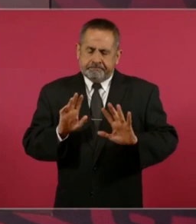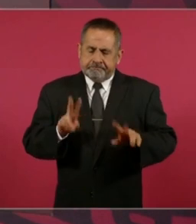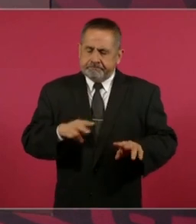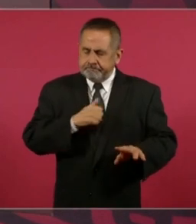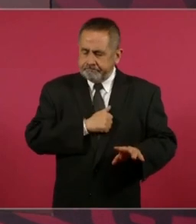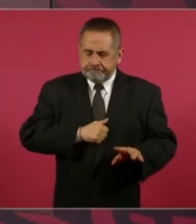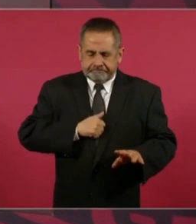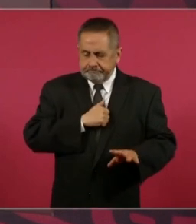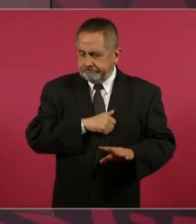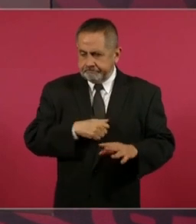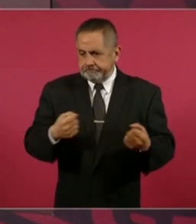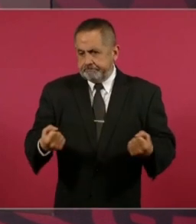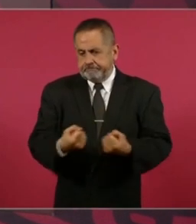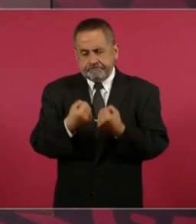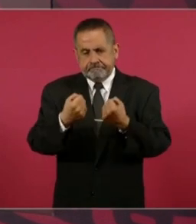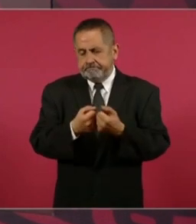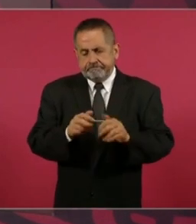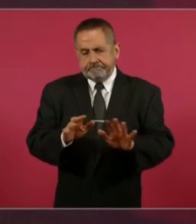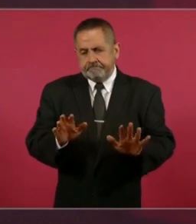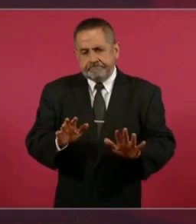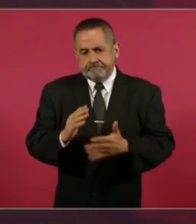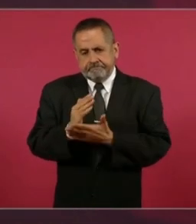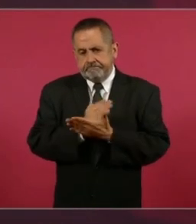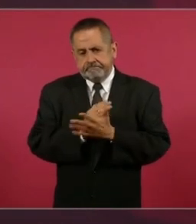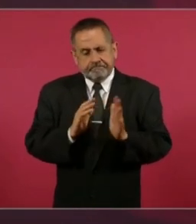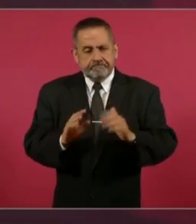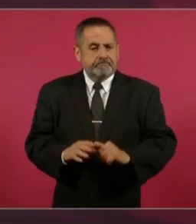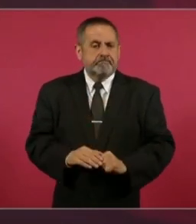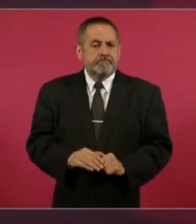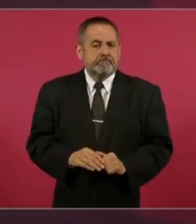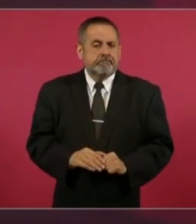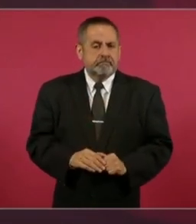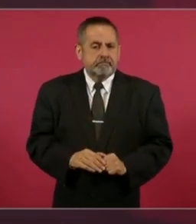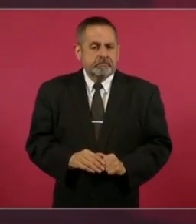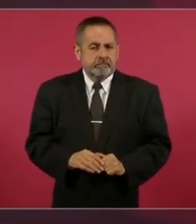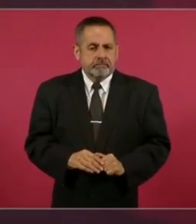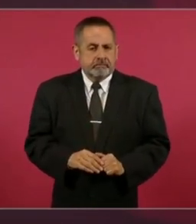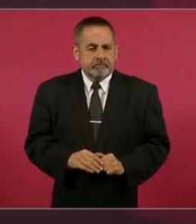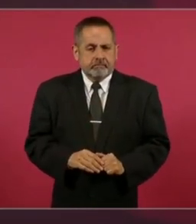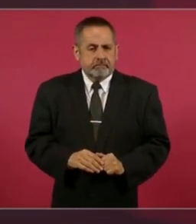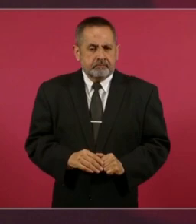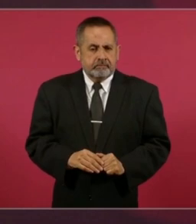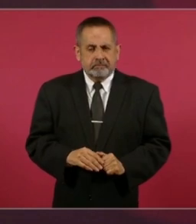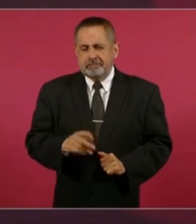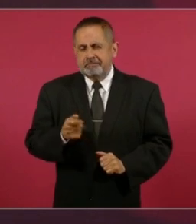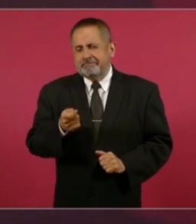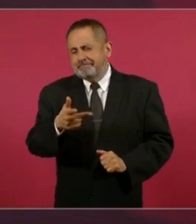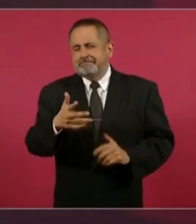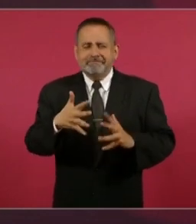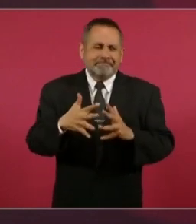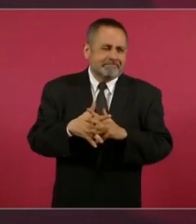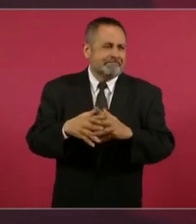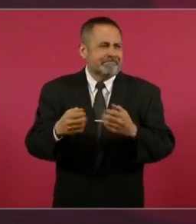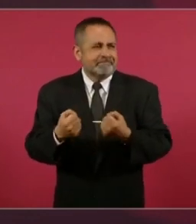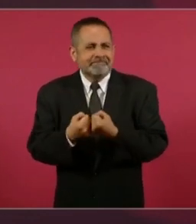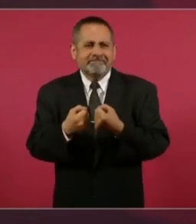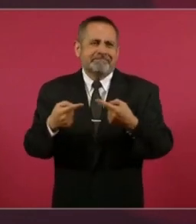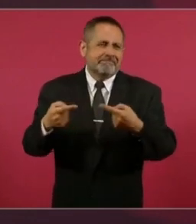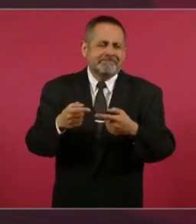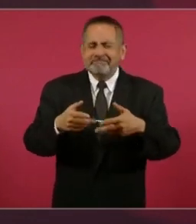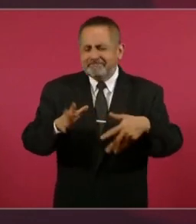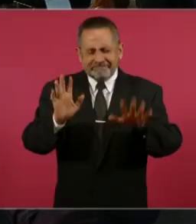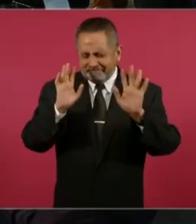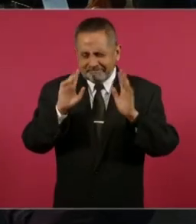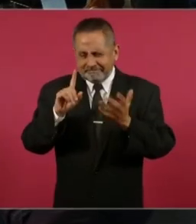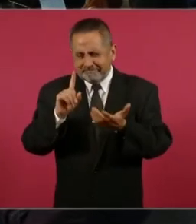lamentable enfrentamiento o como se le llame pero lo que está